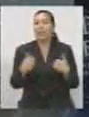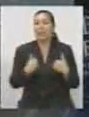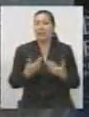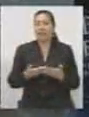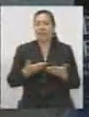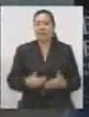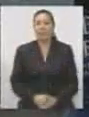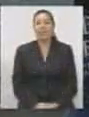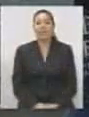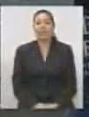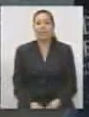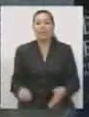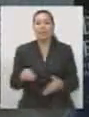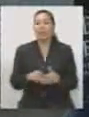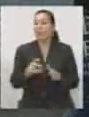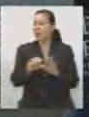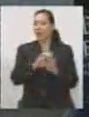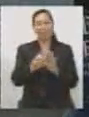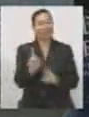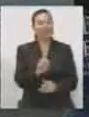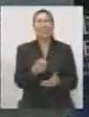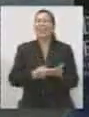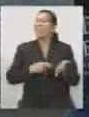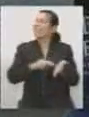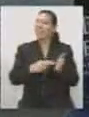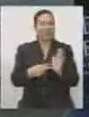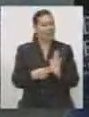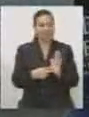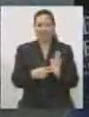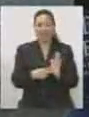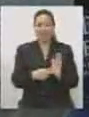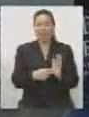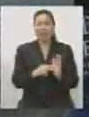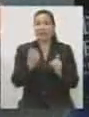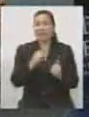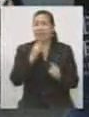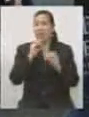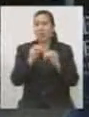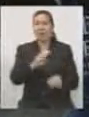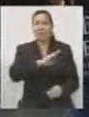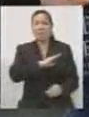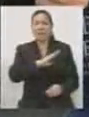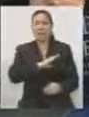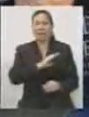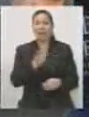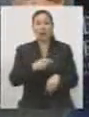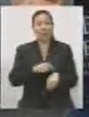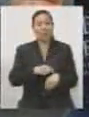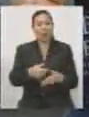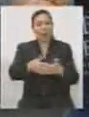efectos restitutorios y no constitutivos. ¿Qué quiere decir esto? Que si el señor hubiera sido nombrado fiscal en algún